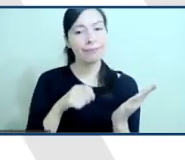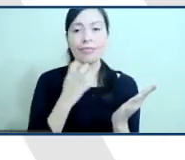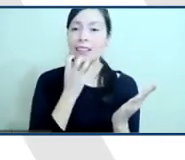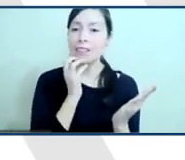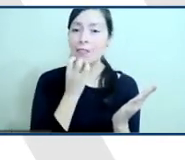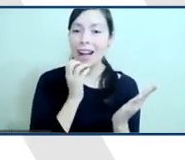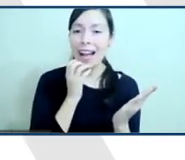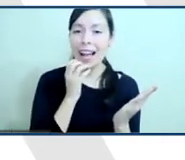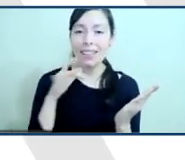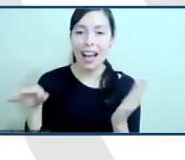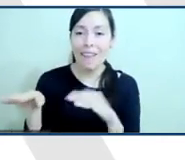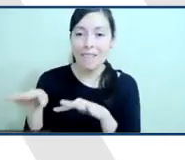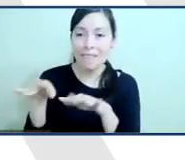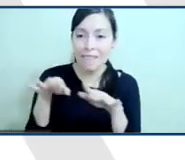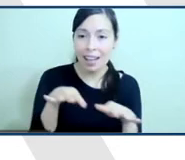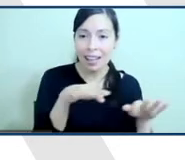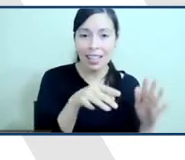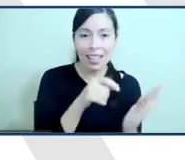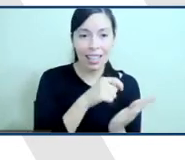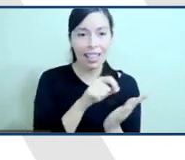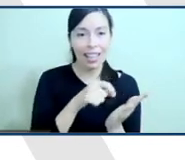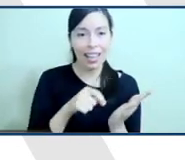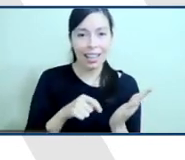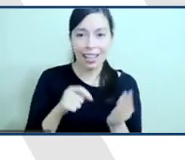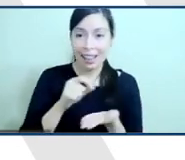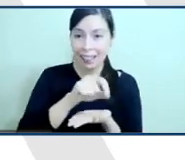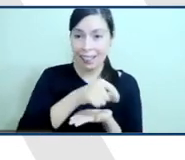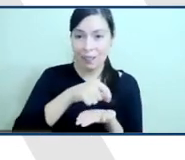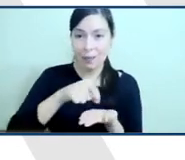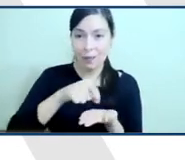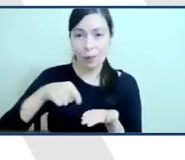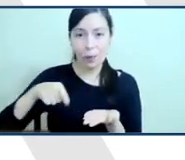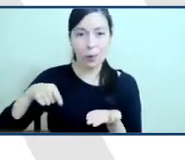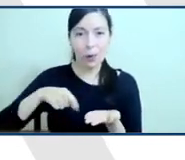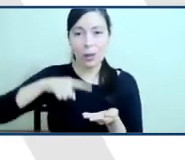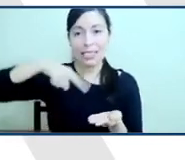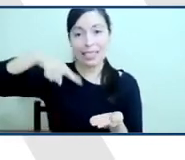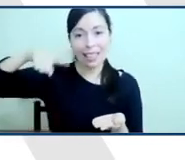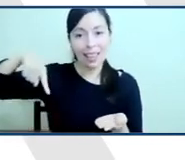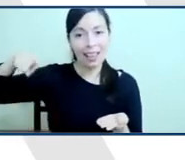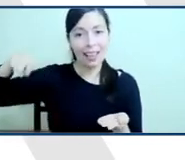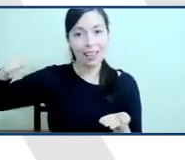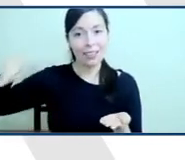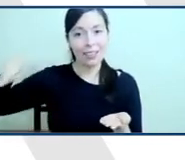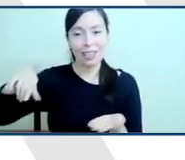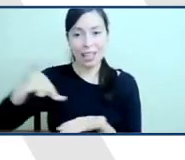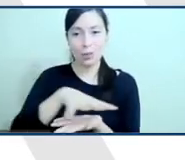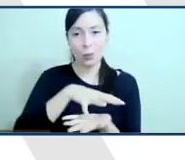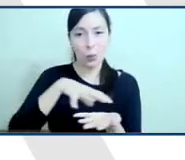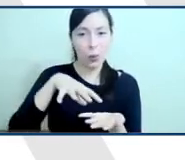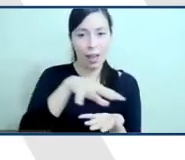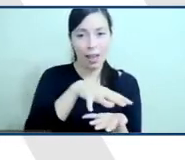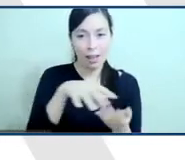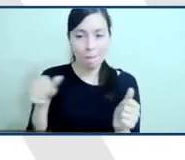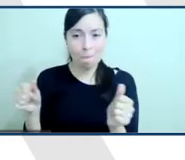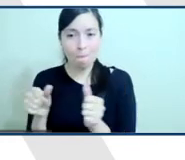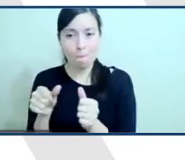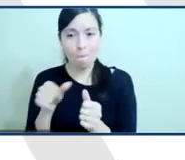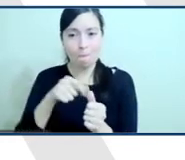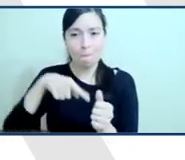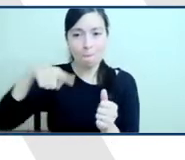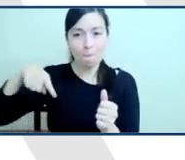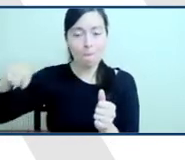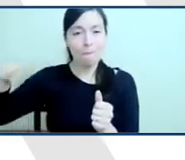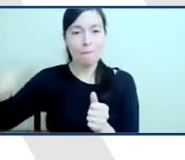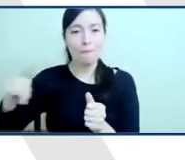bahía, ¿verdad? Acá dice dónde comienzan los cerros altos que rodean a la ciudad, y cómo por ahí están